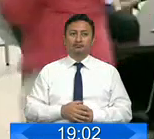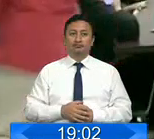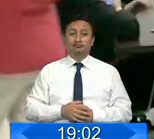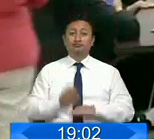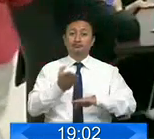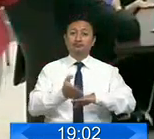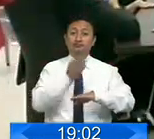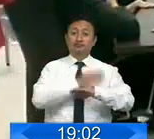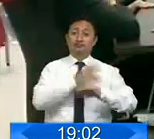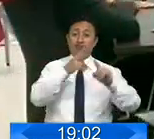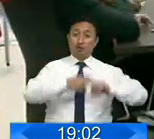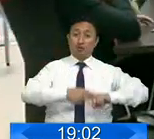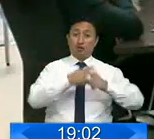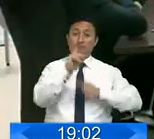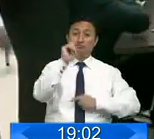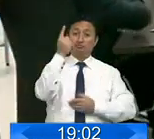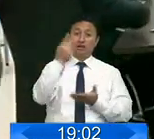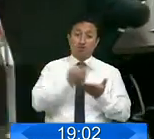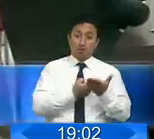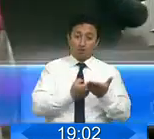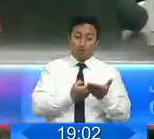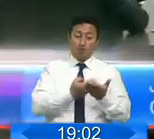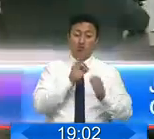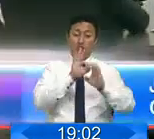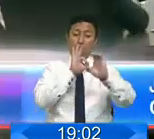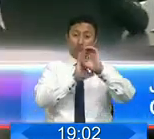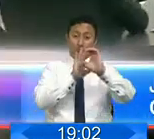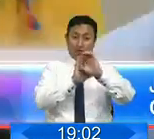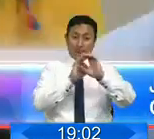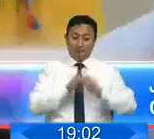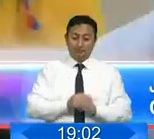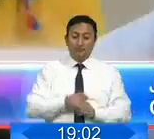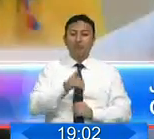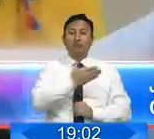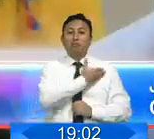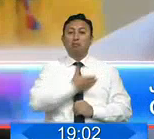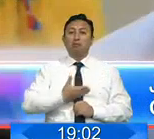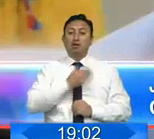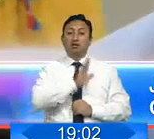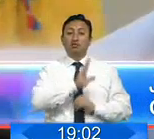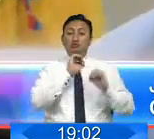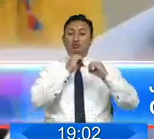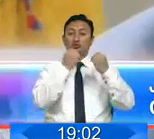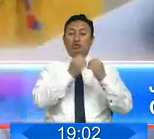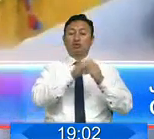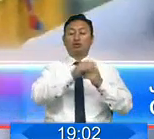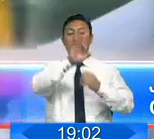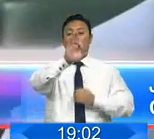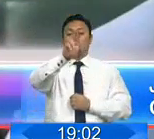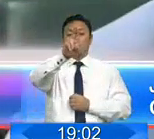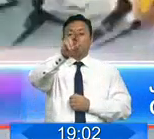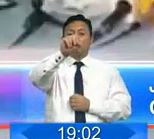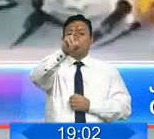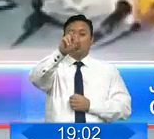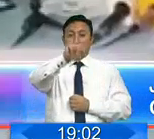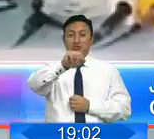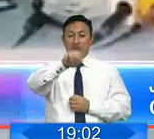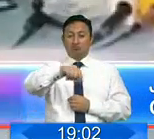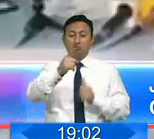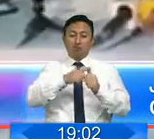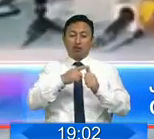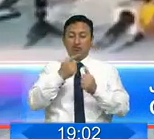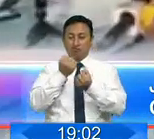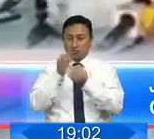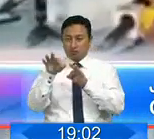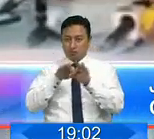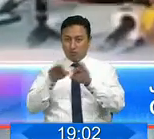Antes de iniciar la sesión número uno del Pleno del Consejo de Participación Ciudadana, el presidente del organismo, José Tuárez, brindó una declaración respecto de las